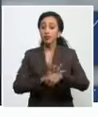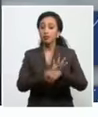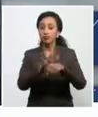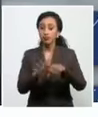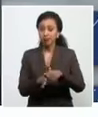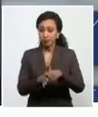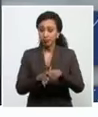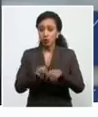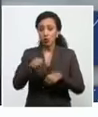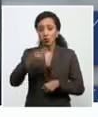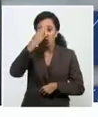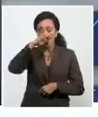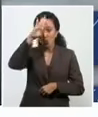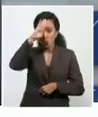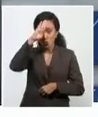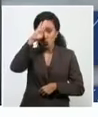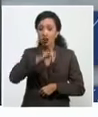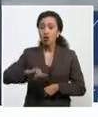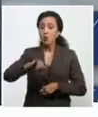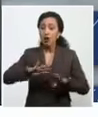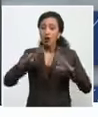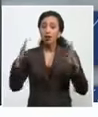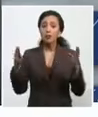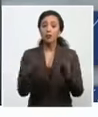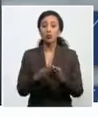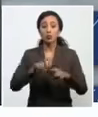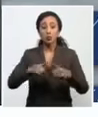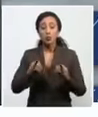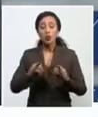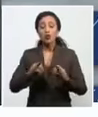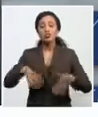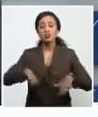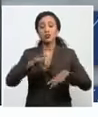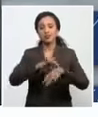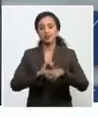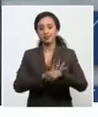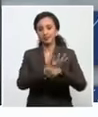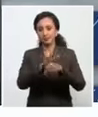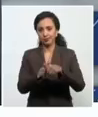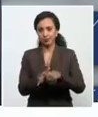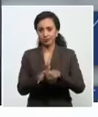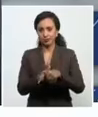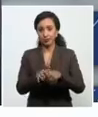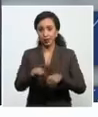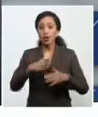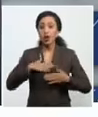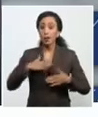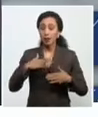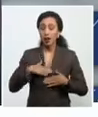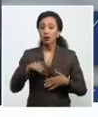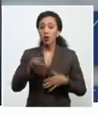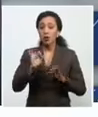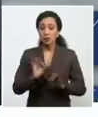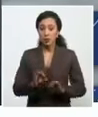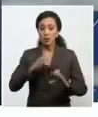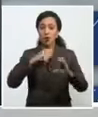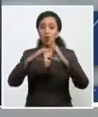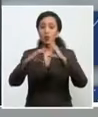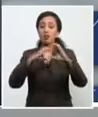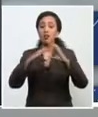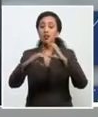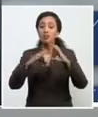enfrentan hoy Cuba y el mundo a propósito del impacto de la COVID-19. Estamos esperando tener comunicación con